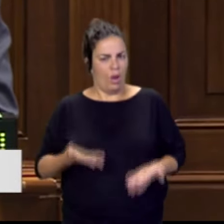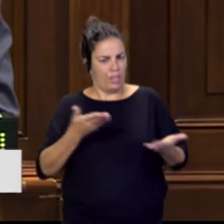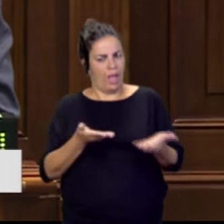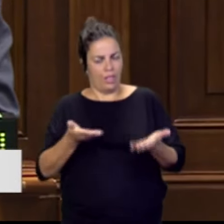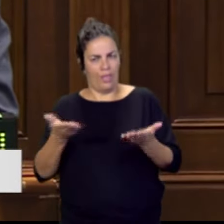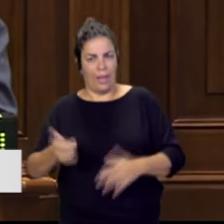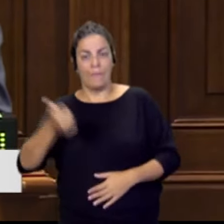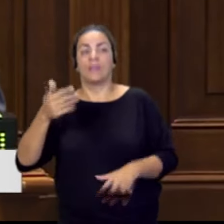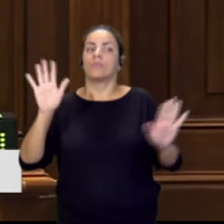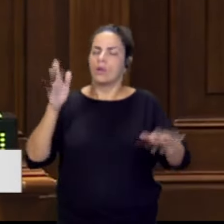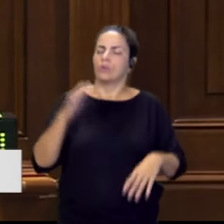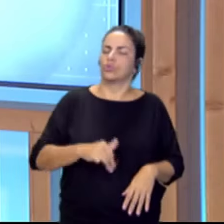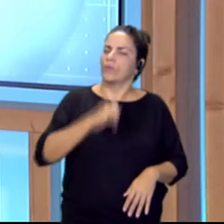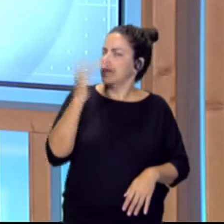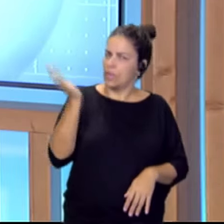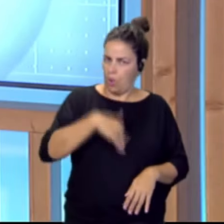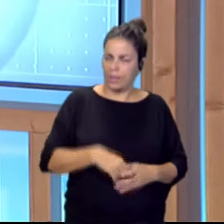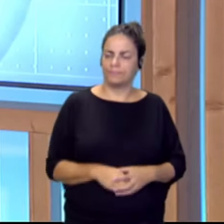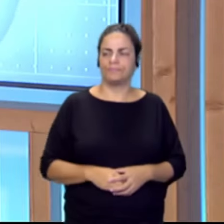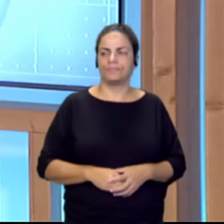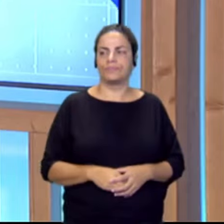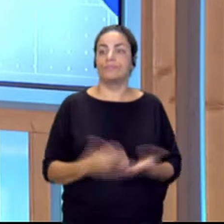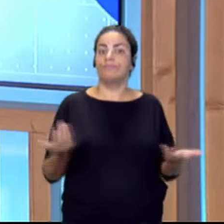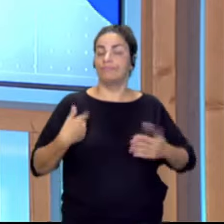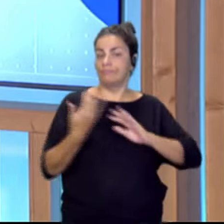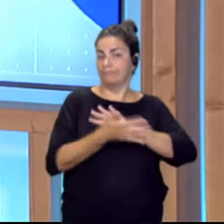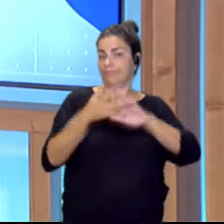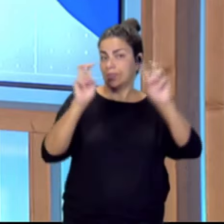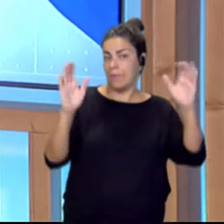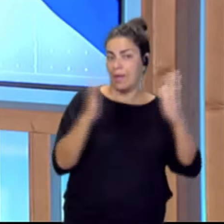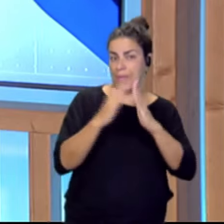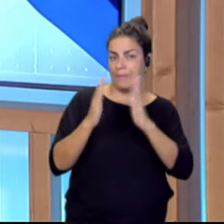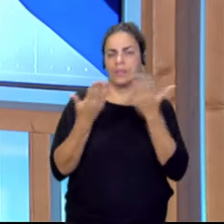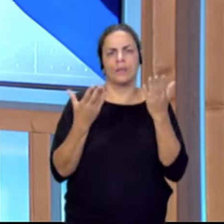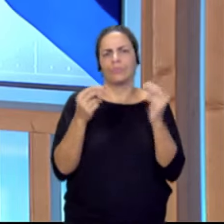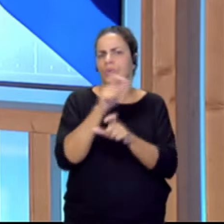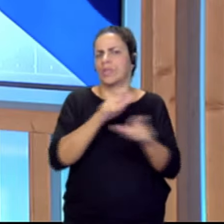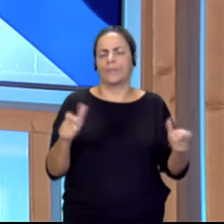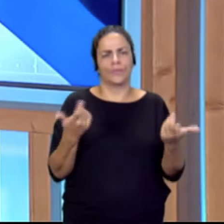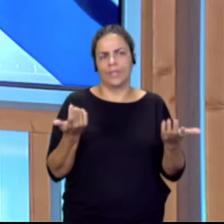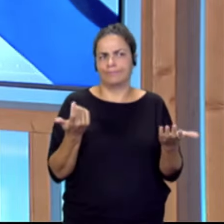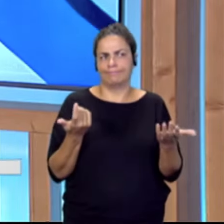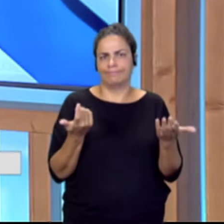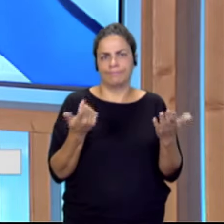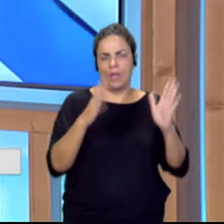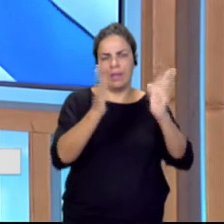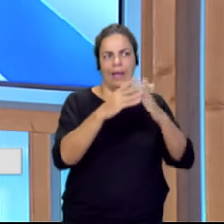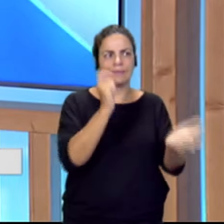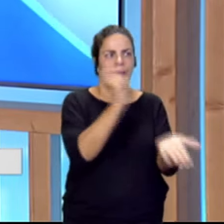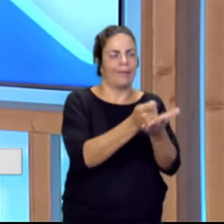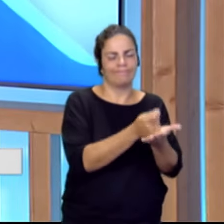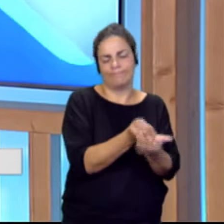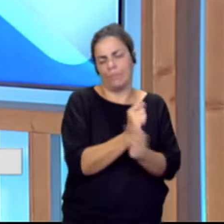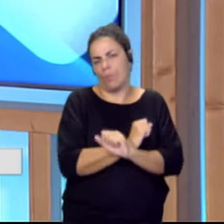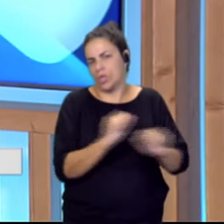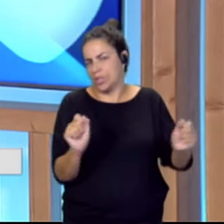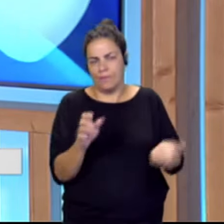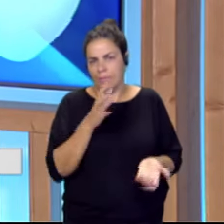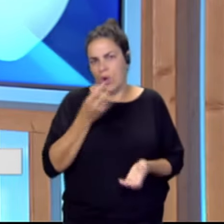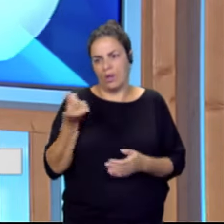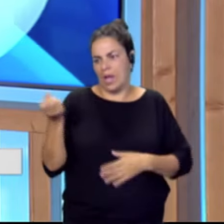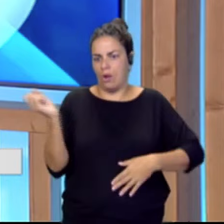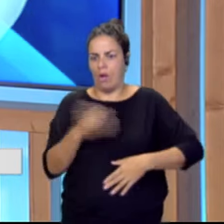aún insuficiente. Hablando de vivienda, hay muchísimas personas que no pueden acceder a la financiación de una casa porque les es imposible directamente